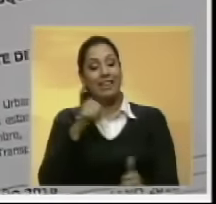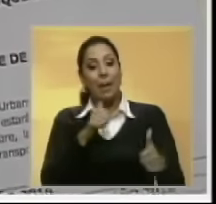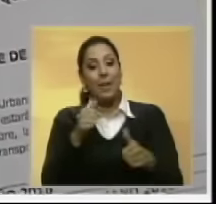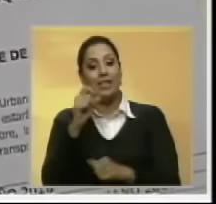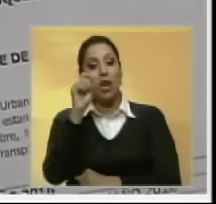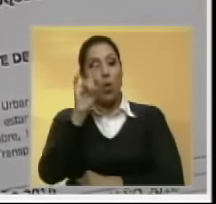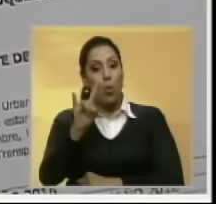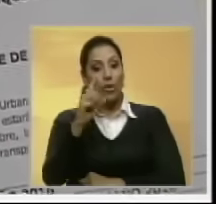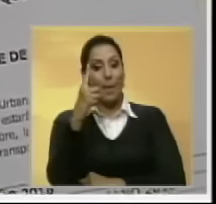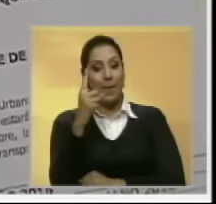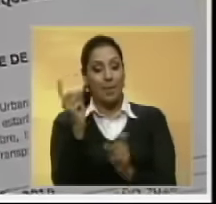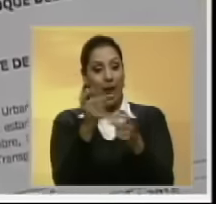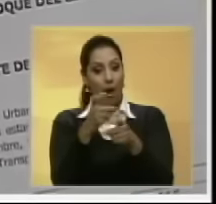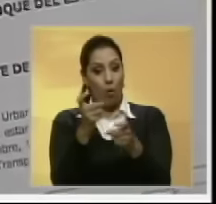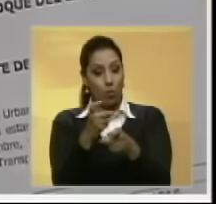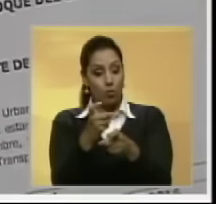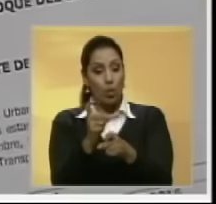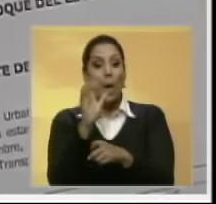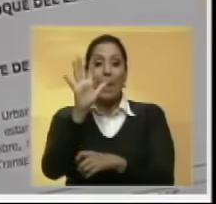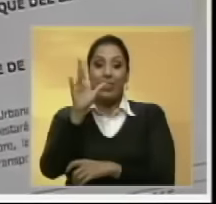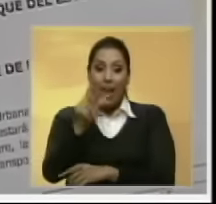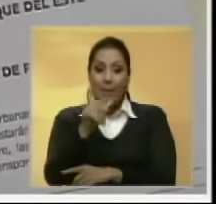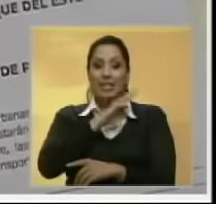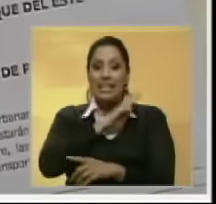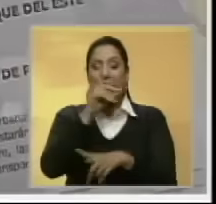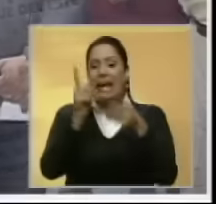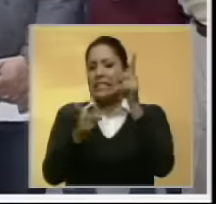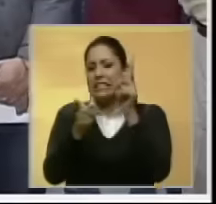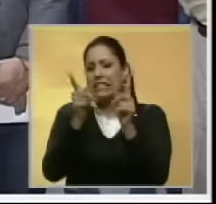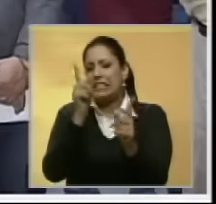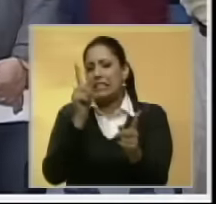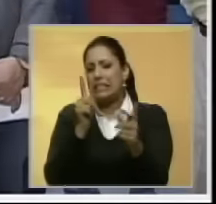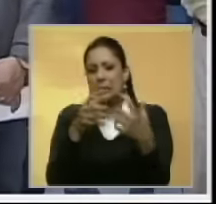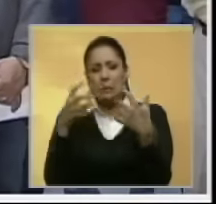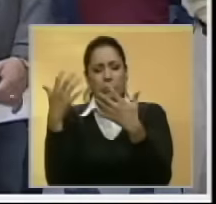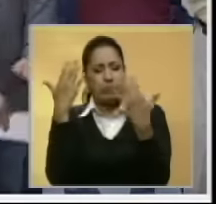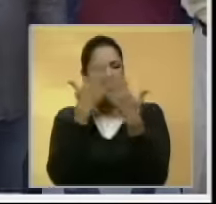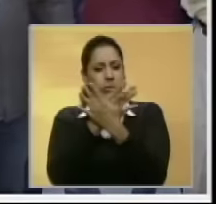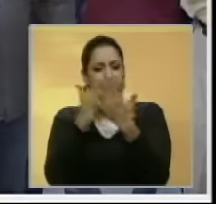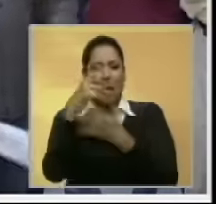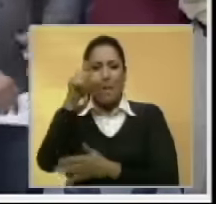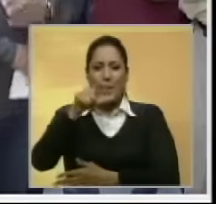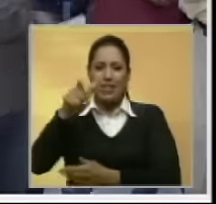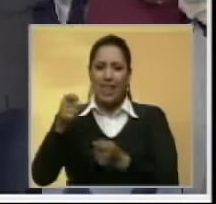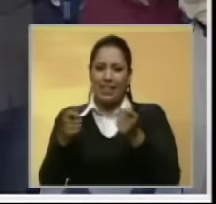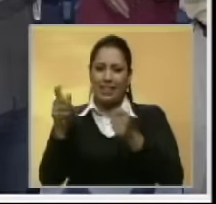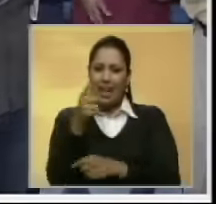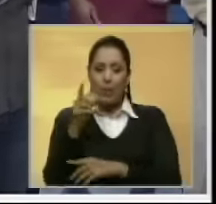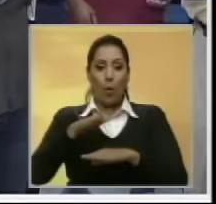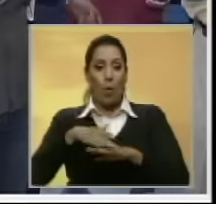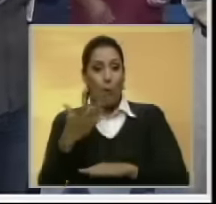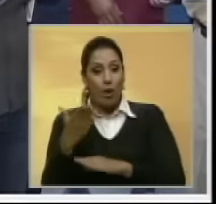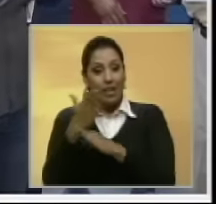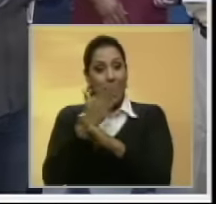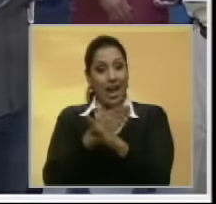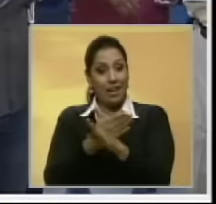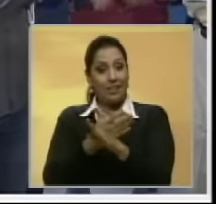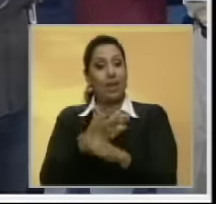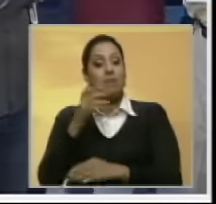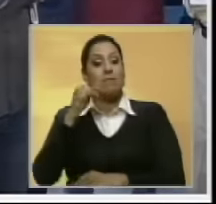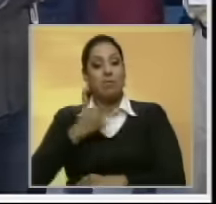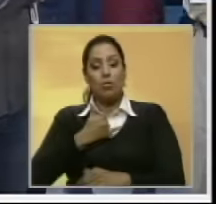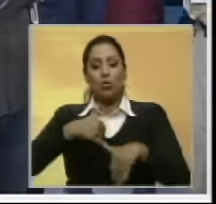pasado lunes 1 de agosto y que también ha generado cierta confusión con los usuarios del transporte, toda vez que se había dicho que el